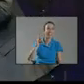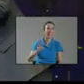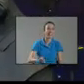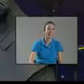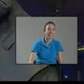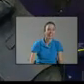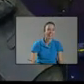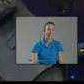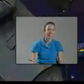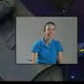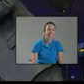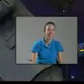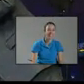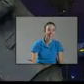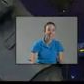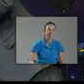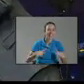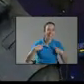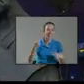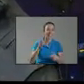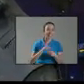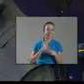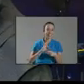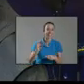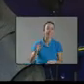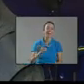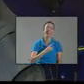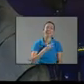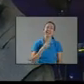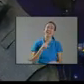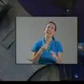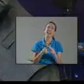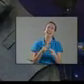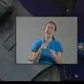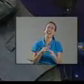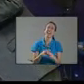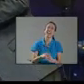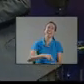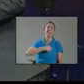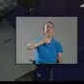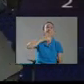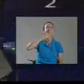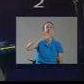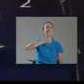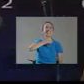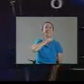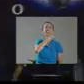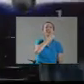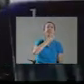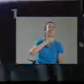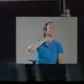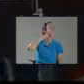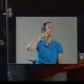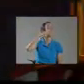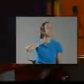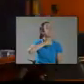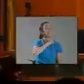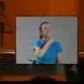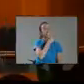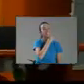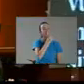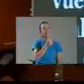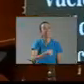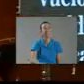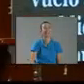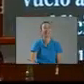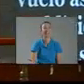Dios. Cuando llegue a la casa tu hija va a decir cómo está la sierva de Jehová. Cuando llegue a la casa va a decir cómo está el adorador.